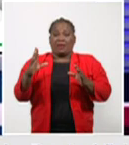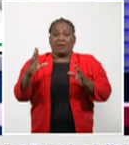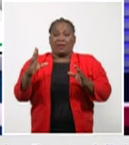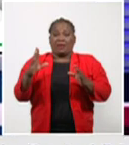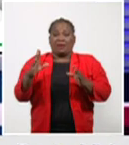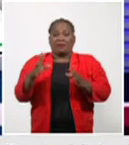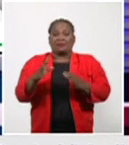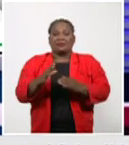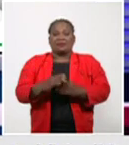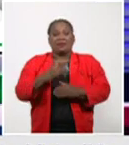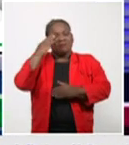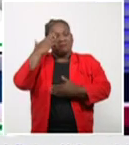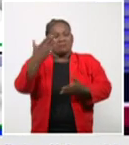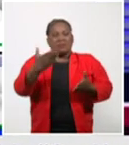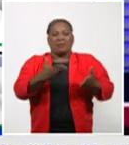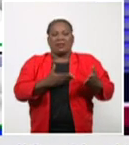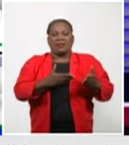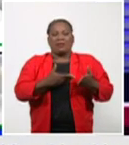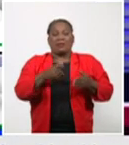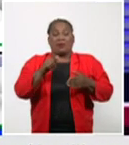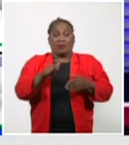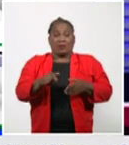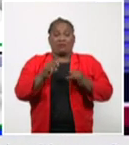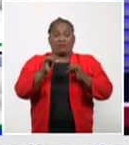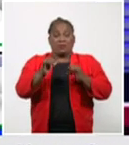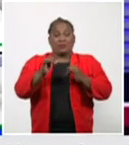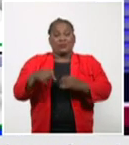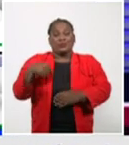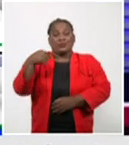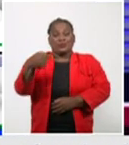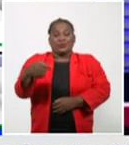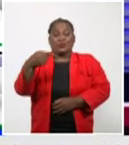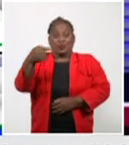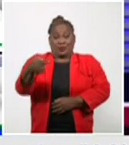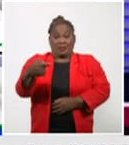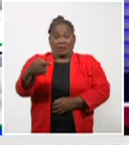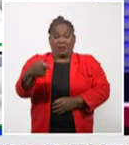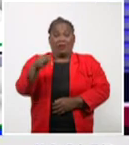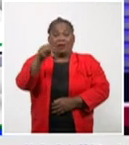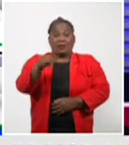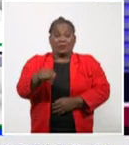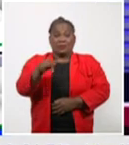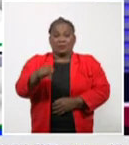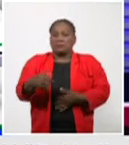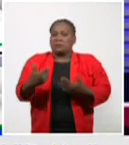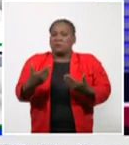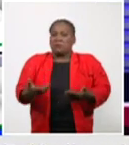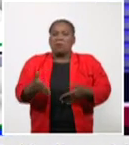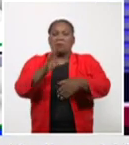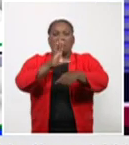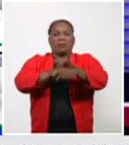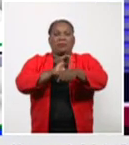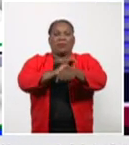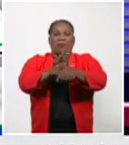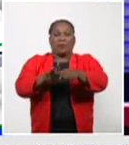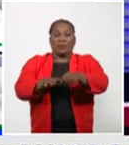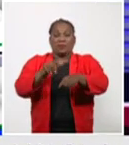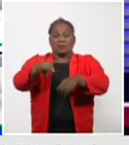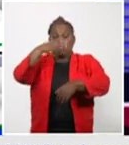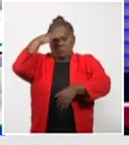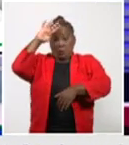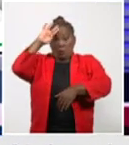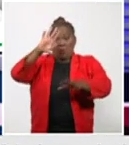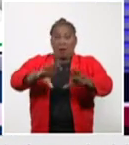darle bienvenido a este espacio que lleva usted en cada mañana una actualización sobre el comportamiento de la COVID-19 en Cuba y el resto del